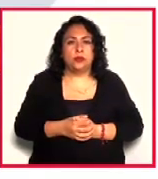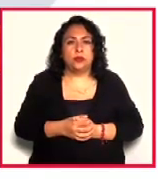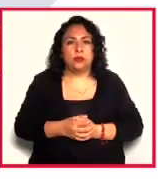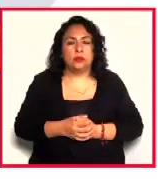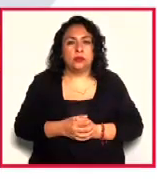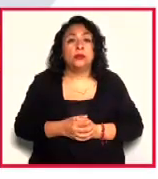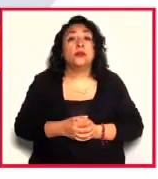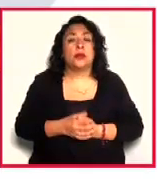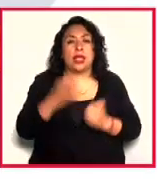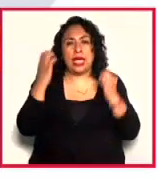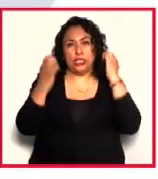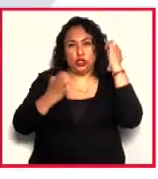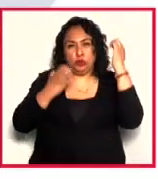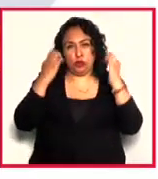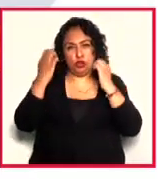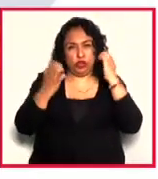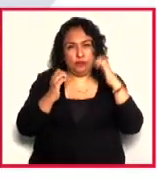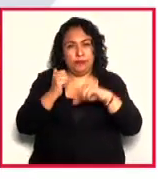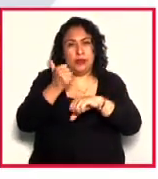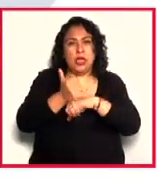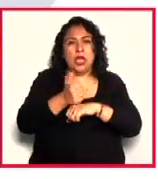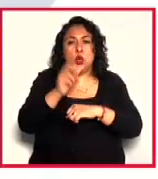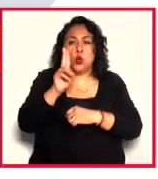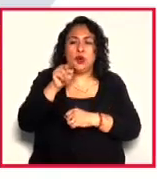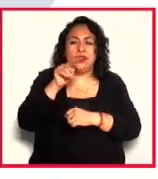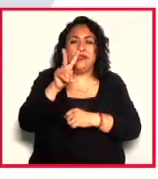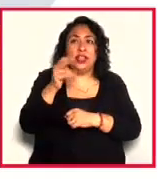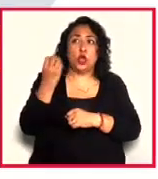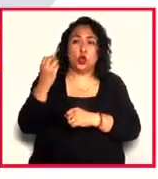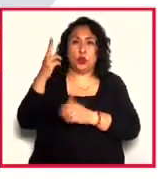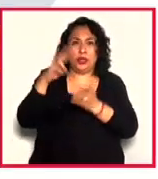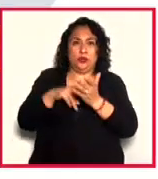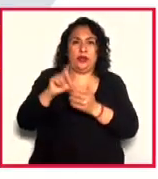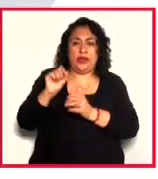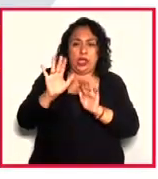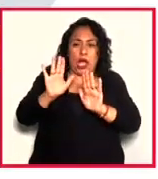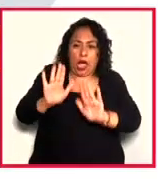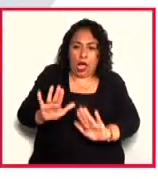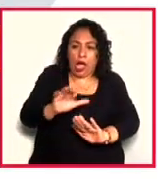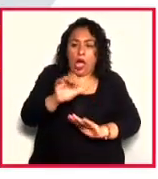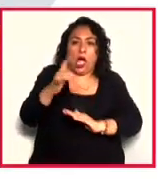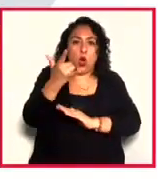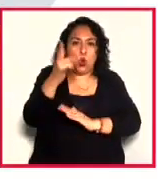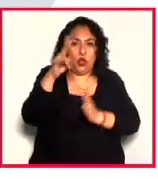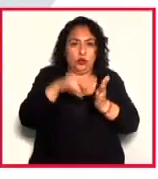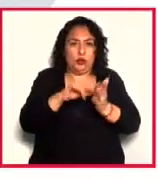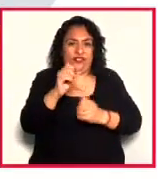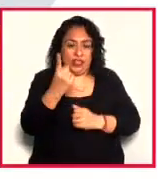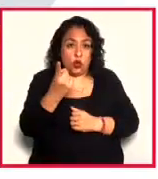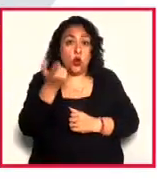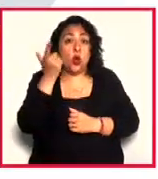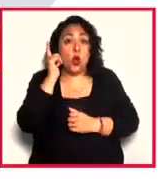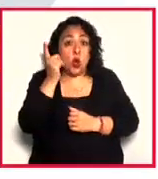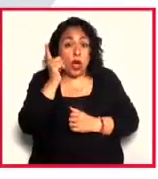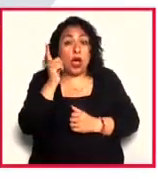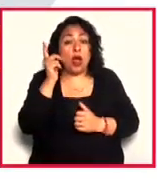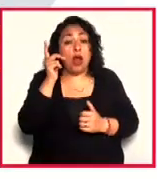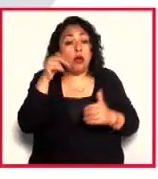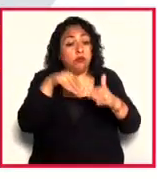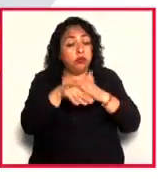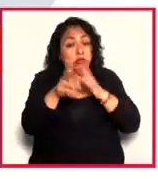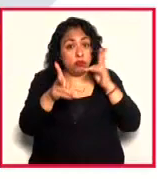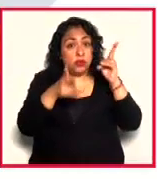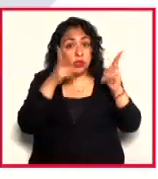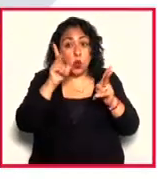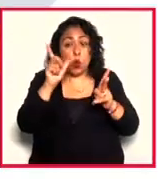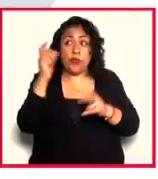La exposición se instaló en Universum en octubre de 2020 y se quedará hasta julio de este año. Se espera que pueda ser visitada una vez que el